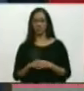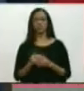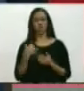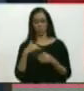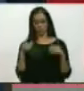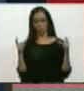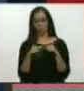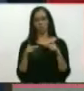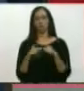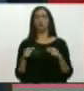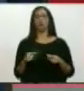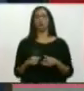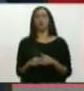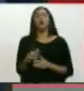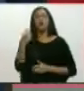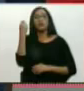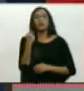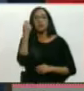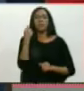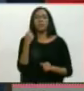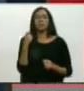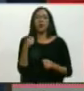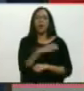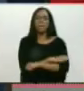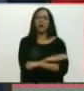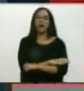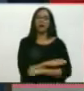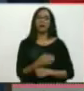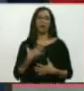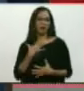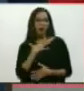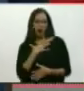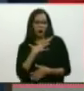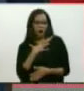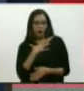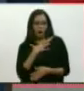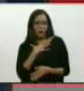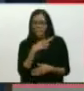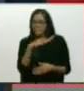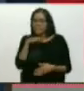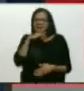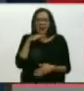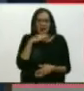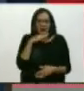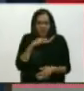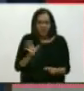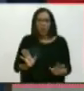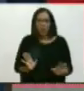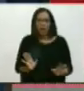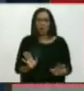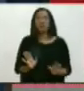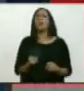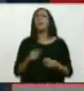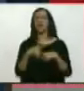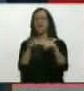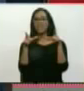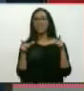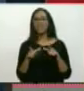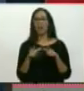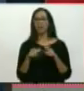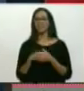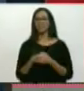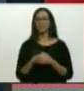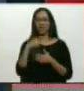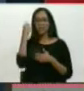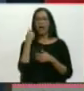Asamblea Nacional, diputados de la bancada opositora, indignados, molestos, Pedro, por el caso de la